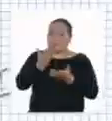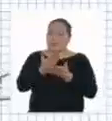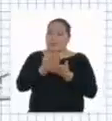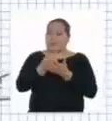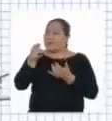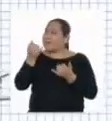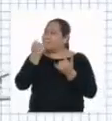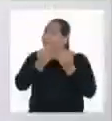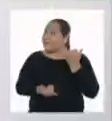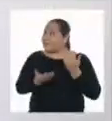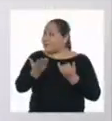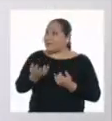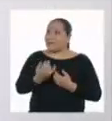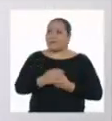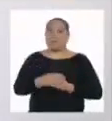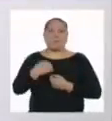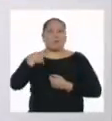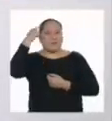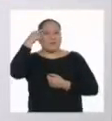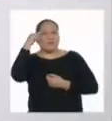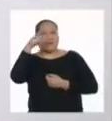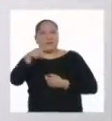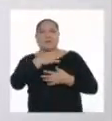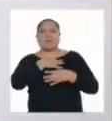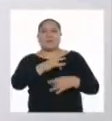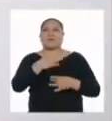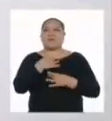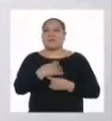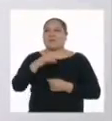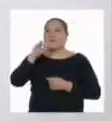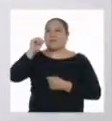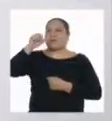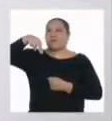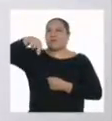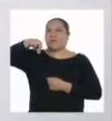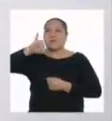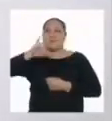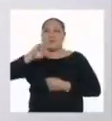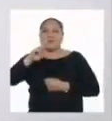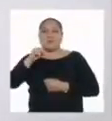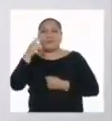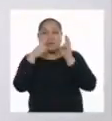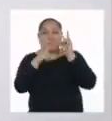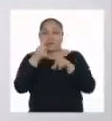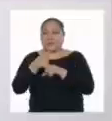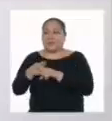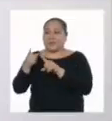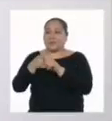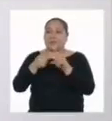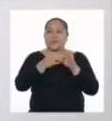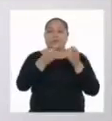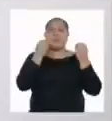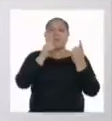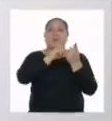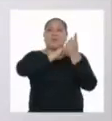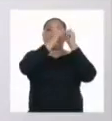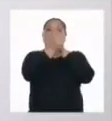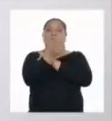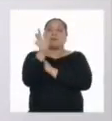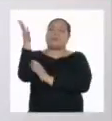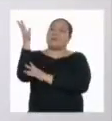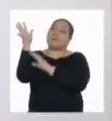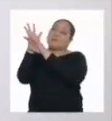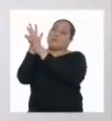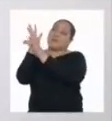que terminamos el día de hoy? Creo que fue bastante interesante, Yanira. Ver las diferentes reacciones que tenían